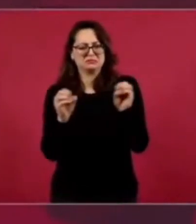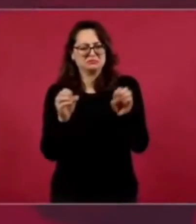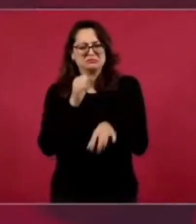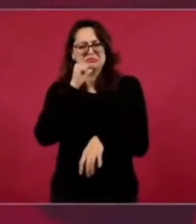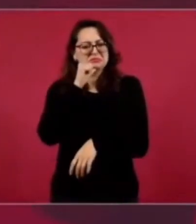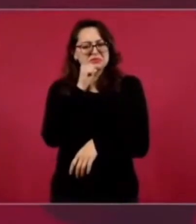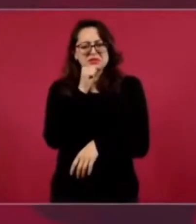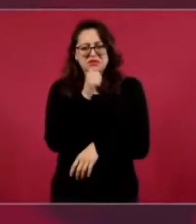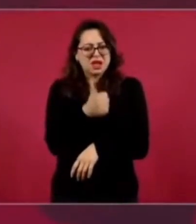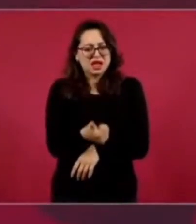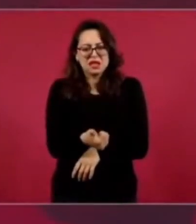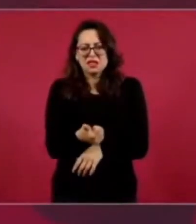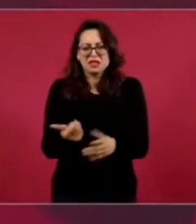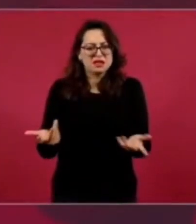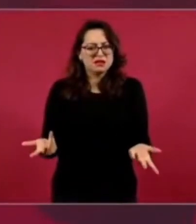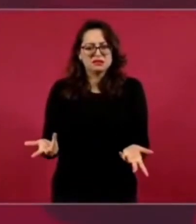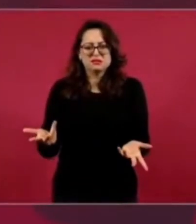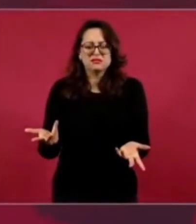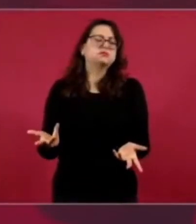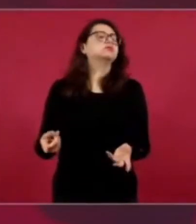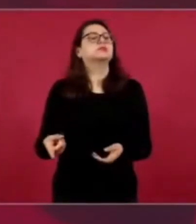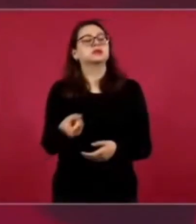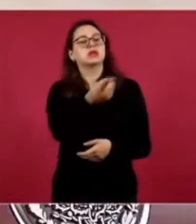Los adversarios